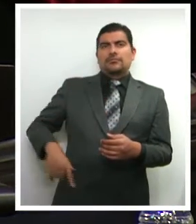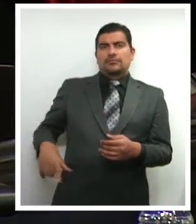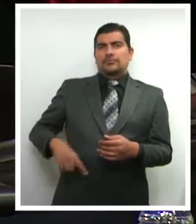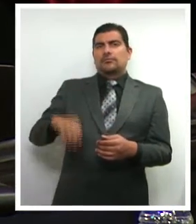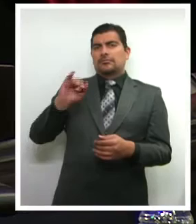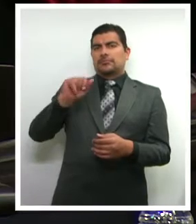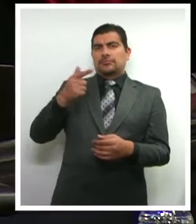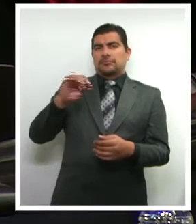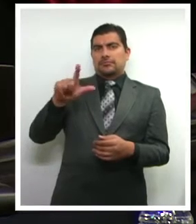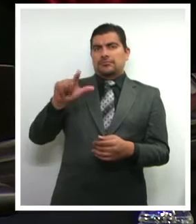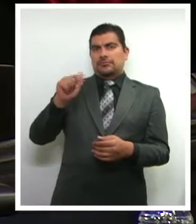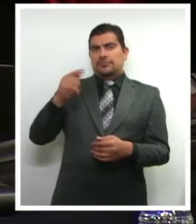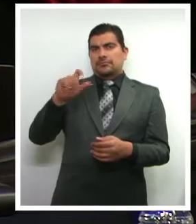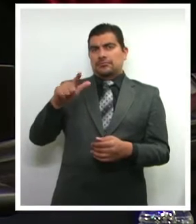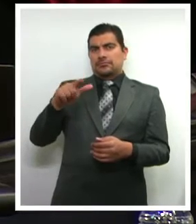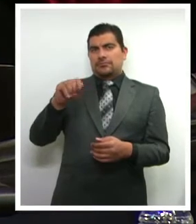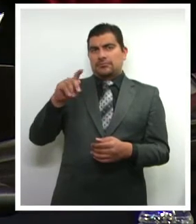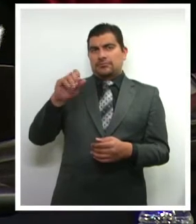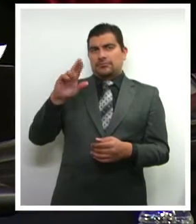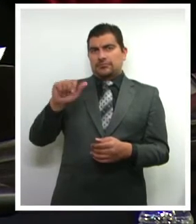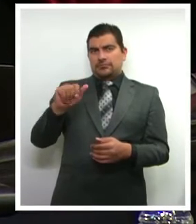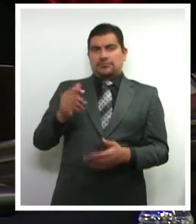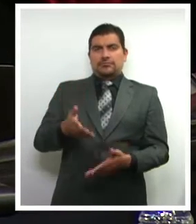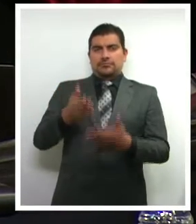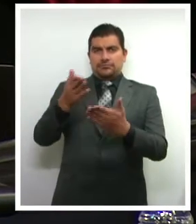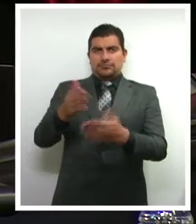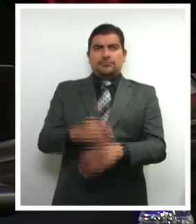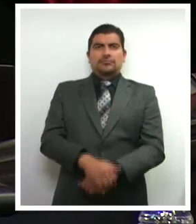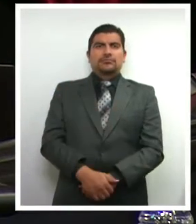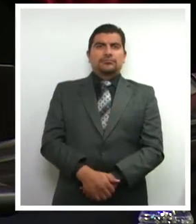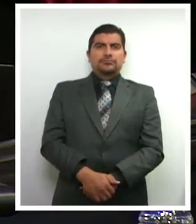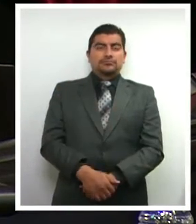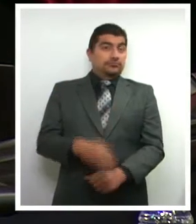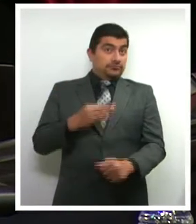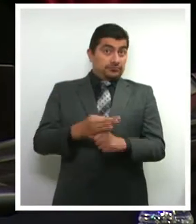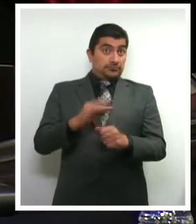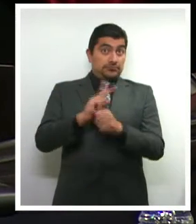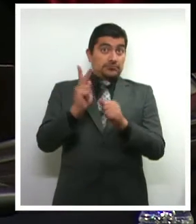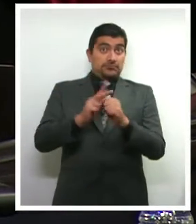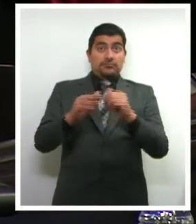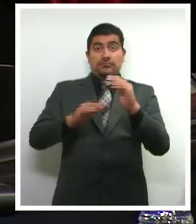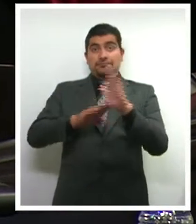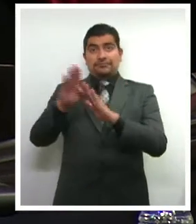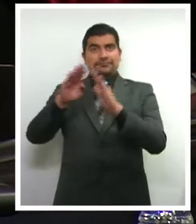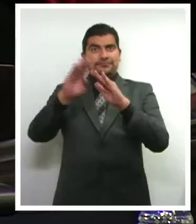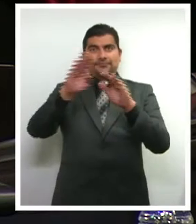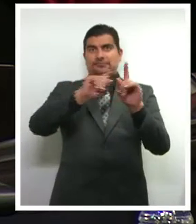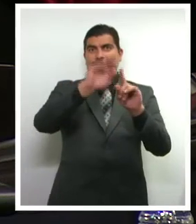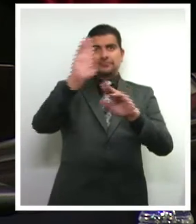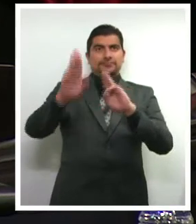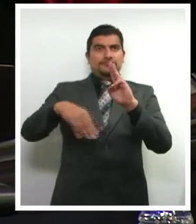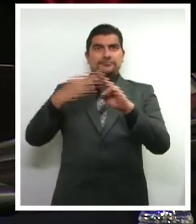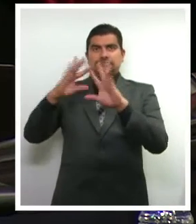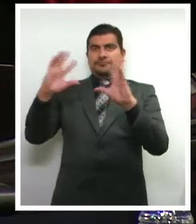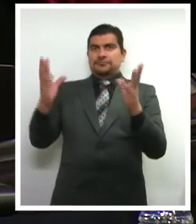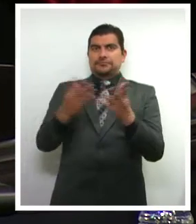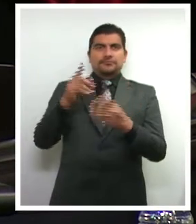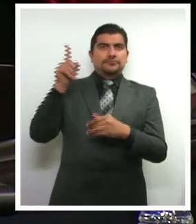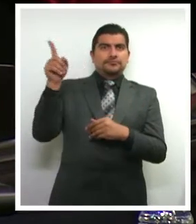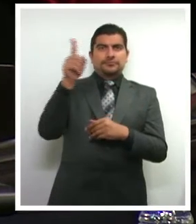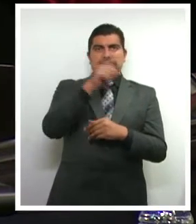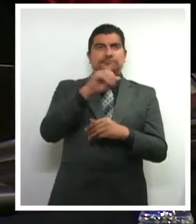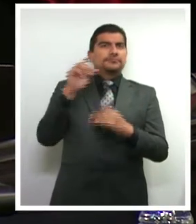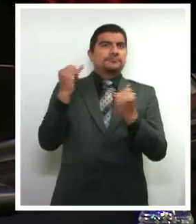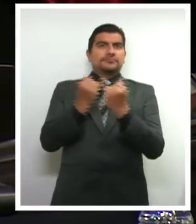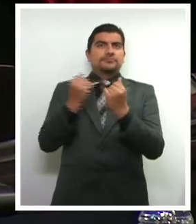Mancera Espinosa. Muy bien, los países más avanzados del mundo, y muy especialmente sus